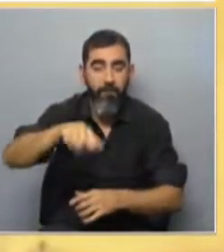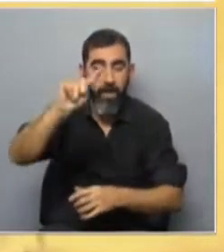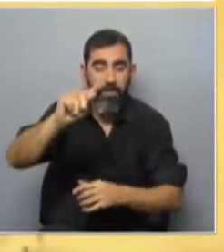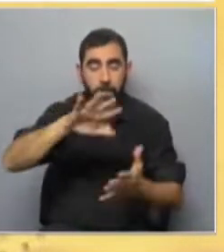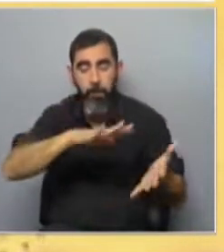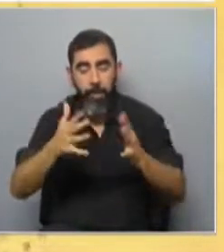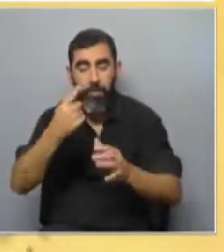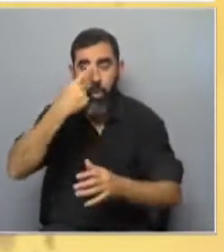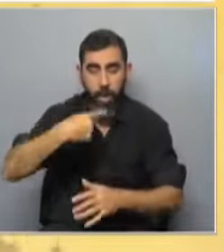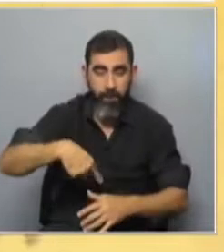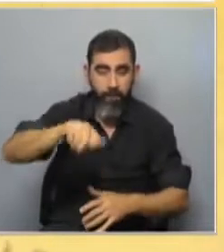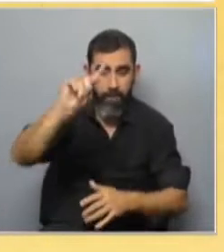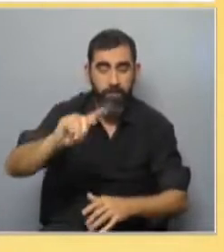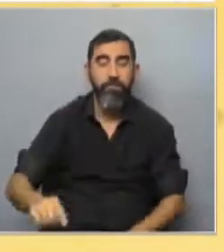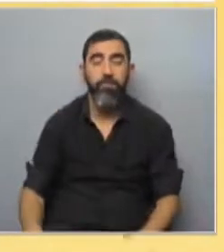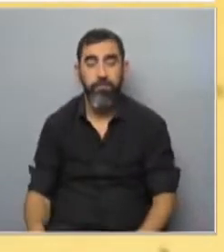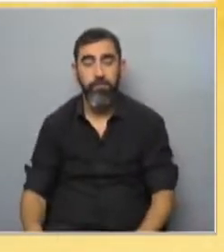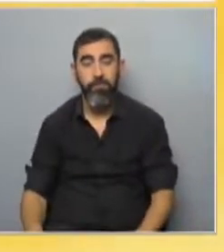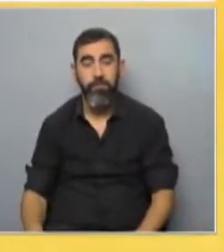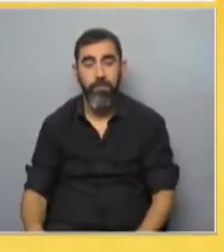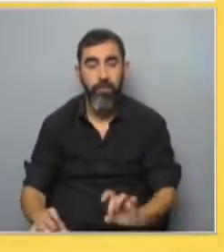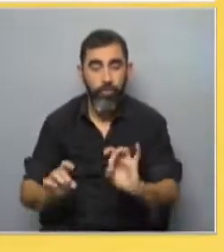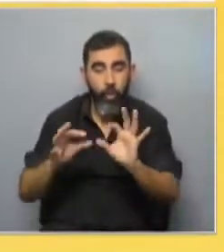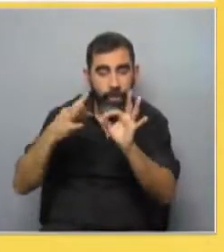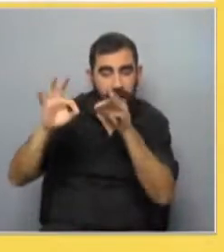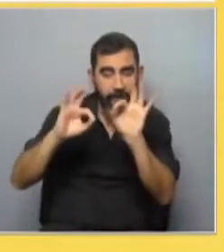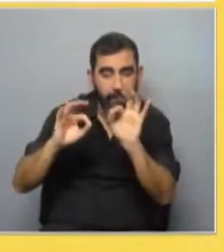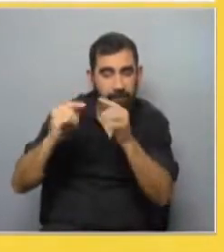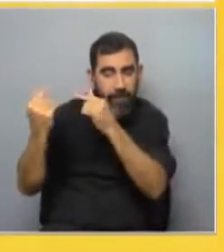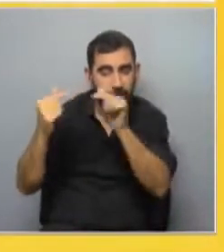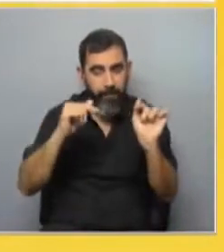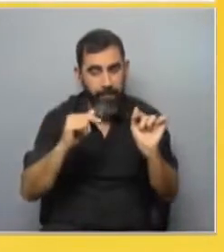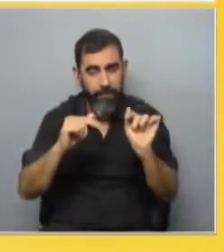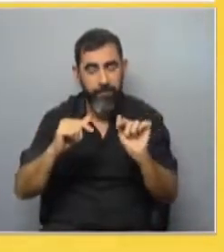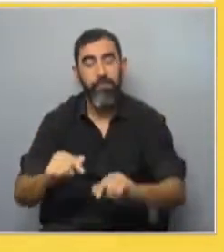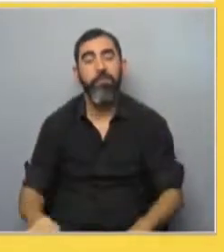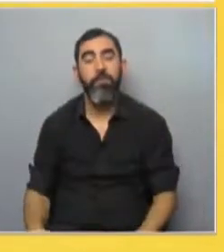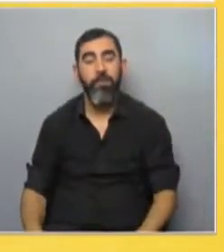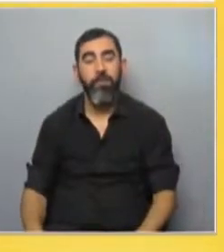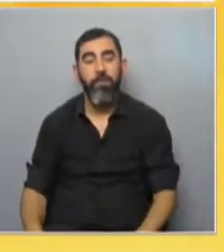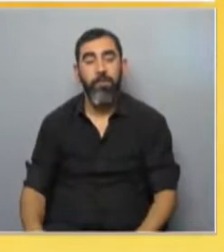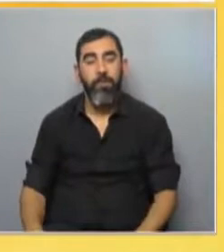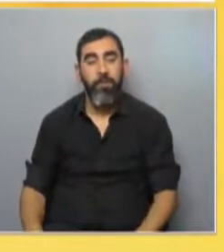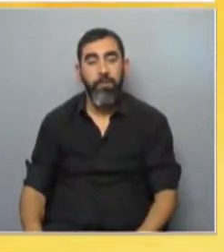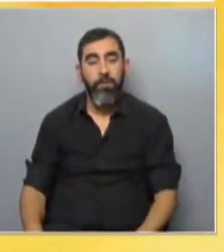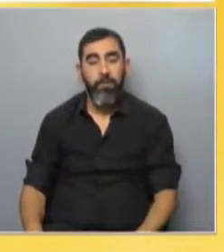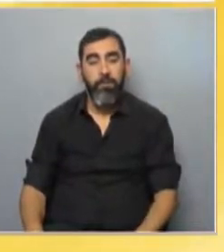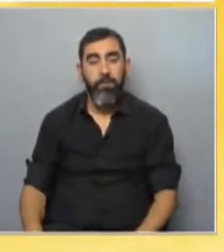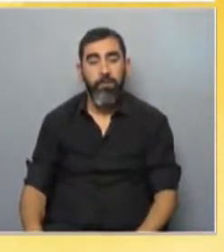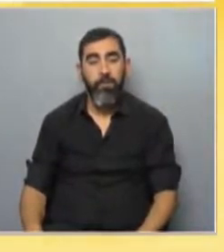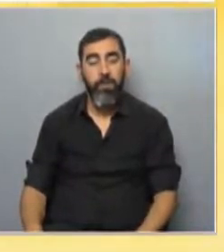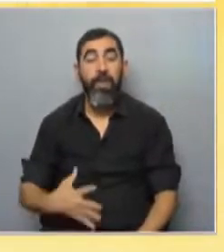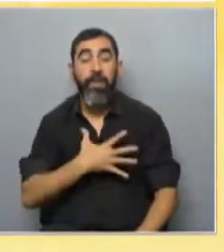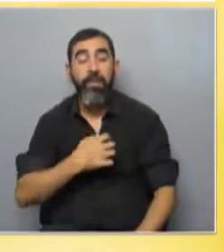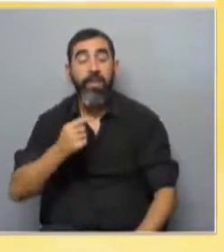visto así, solamente los detalles permiten identificarlo como de otra especie. El tigre